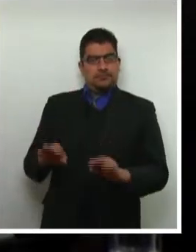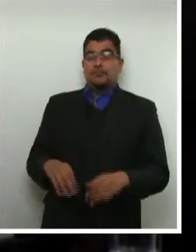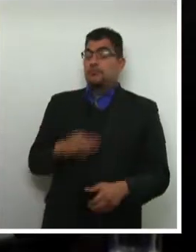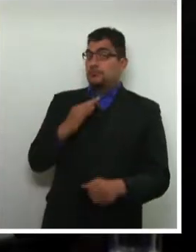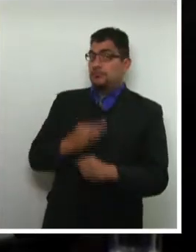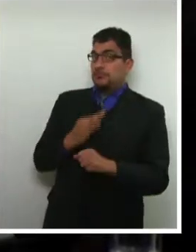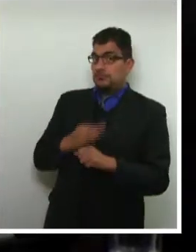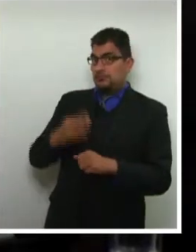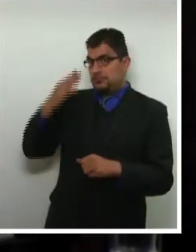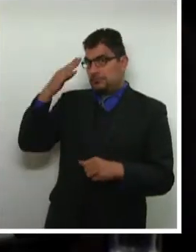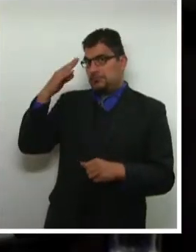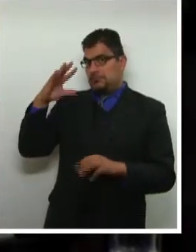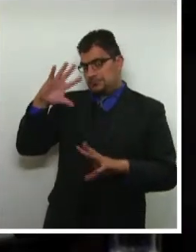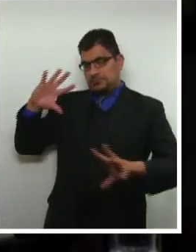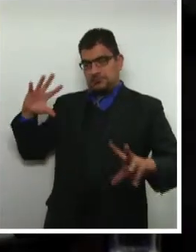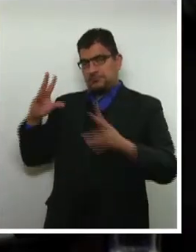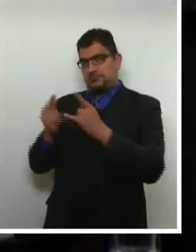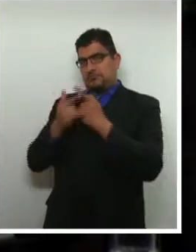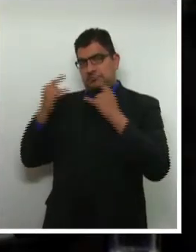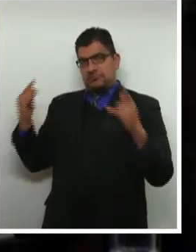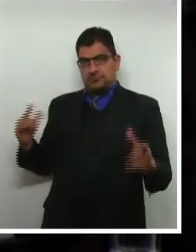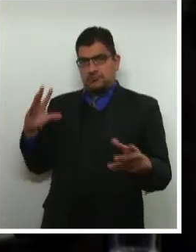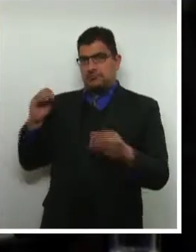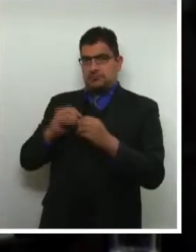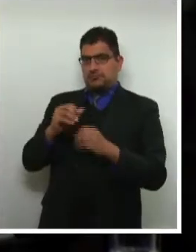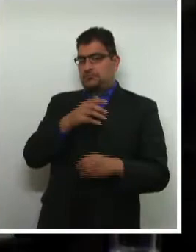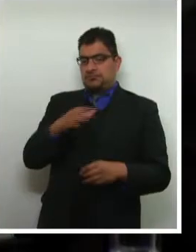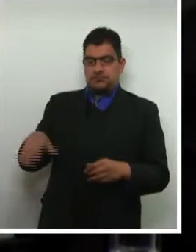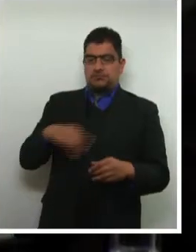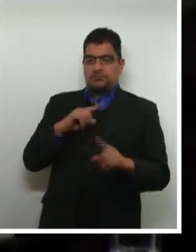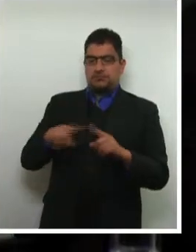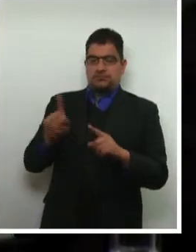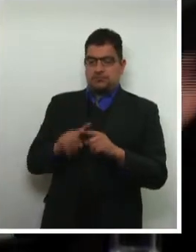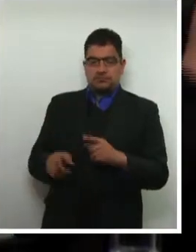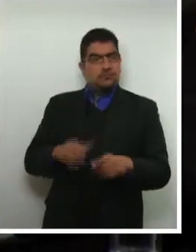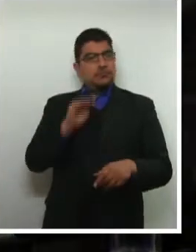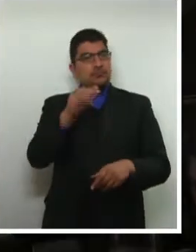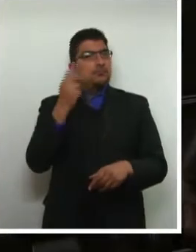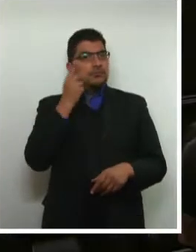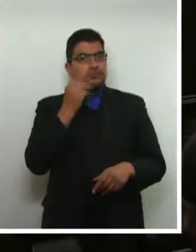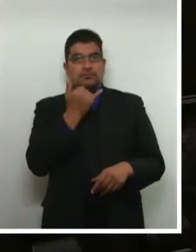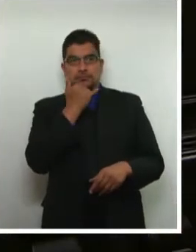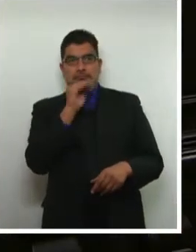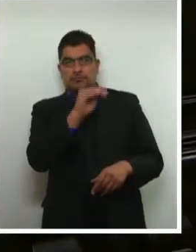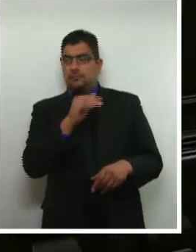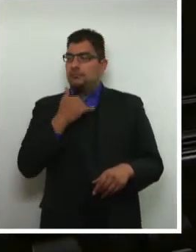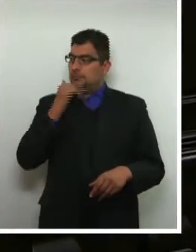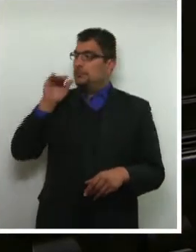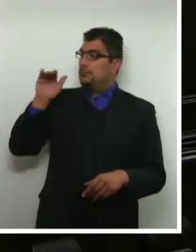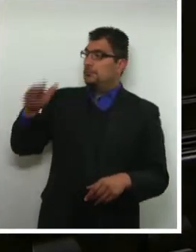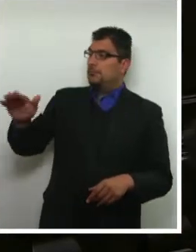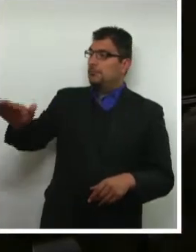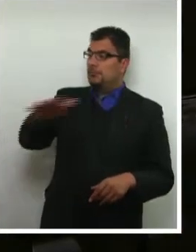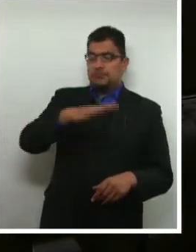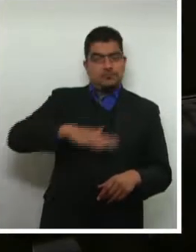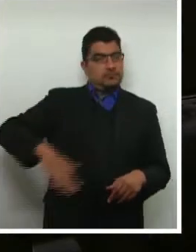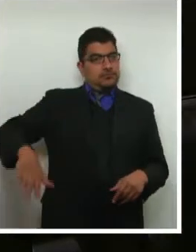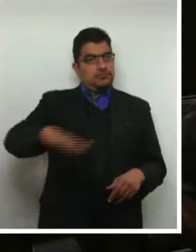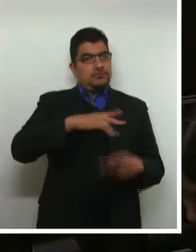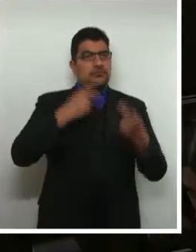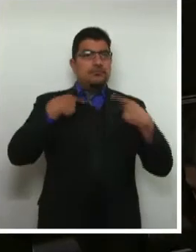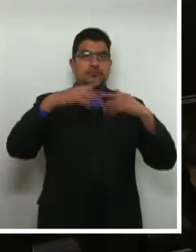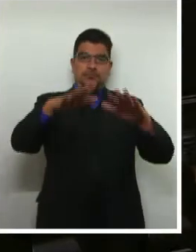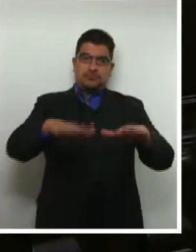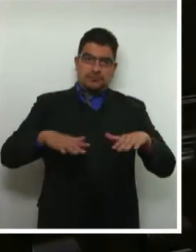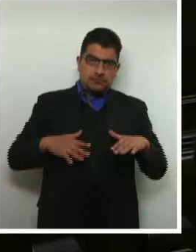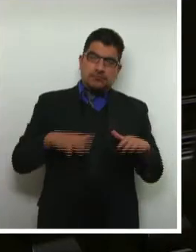y el patrimonio cultural, natural, rural, diputada, material. Permítame. Gracias. Vamos a pedirle a todos los